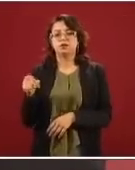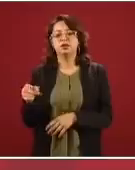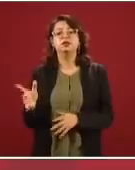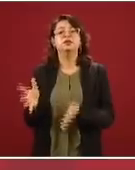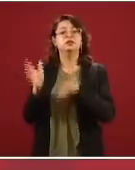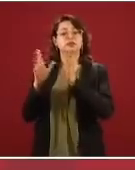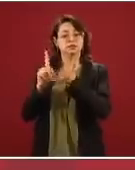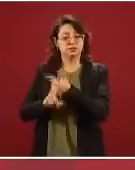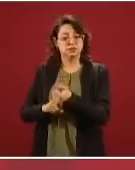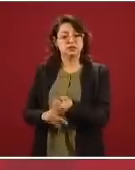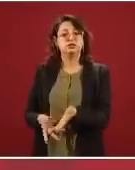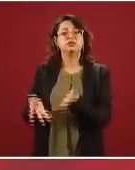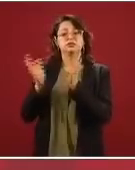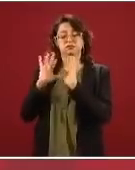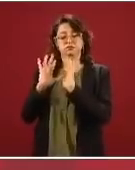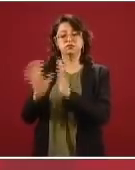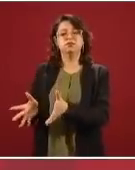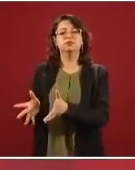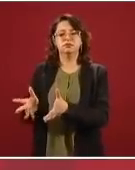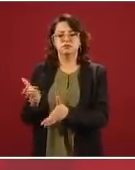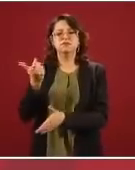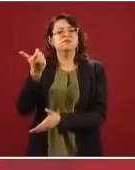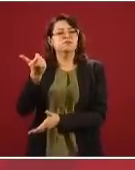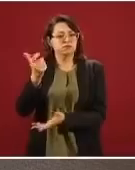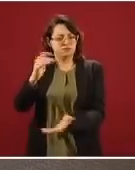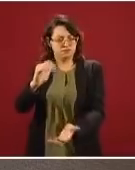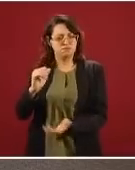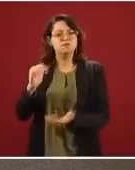tiene una cantidad